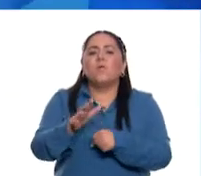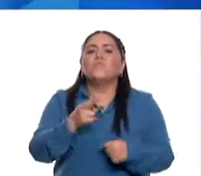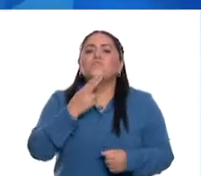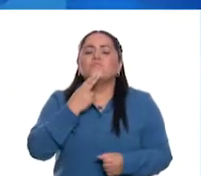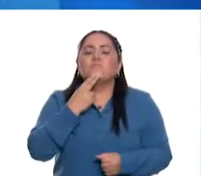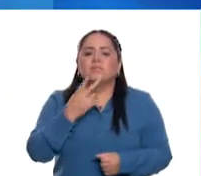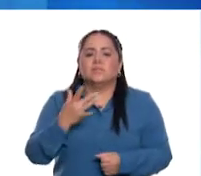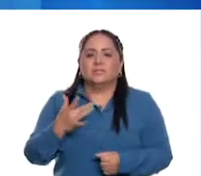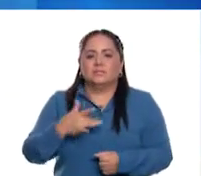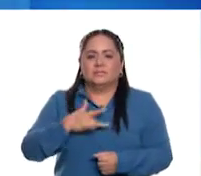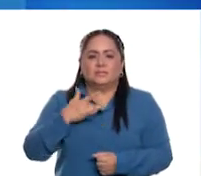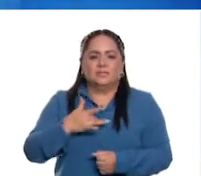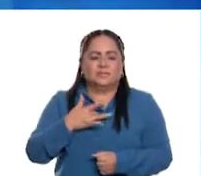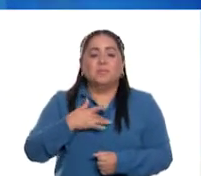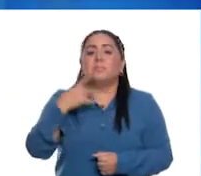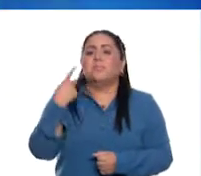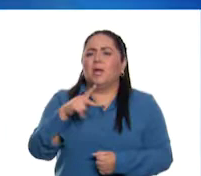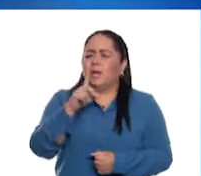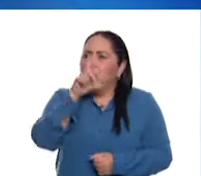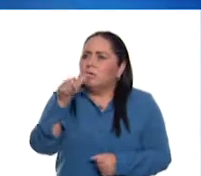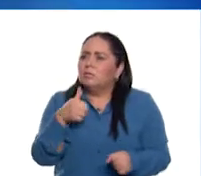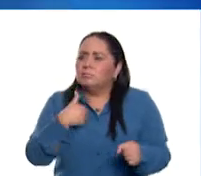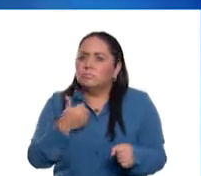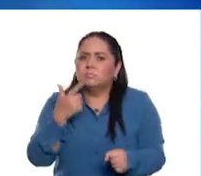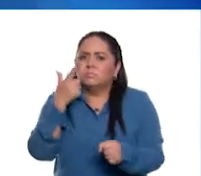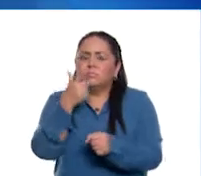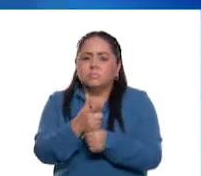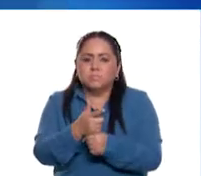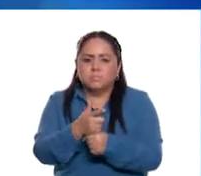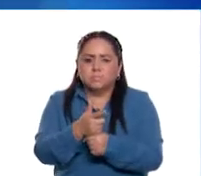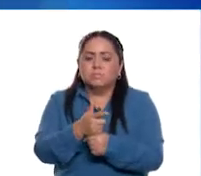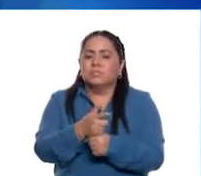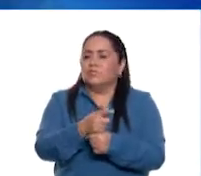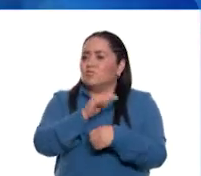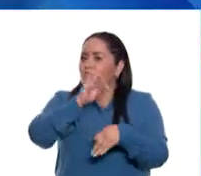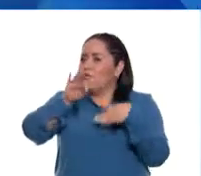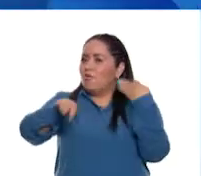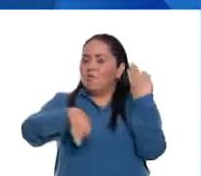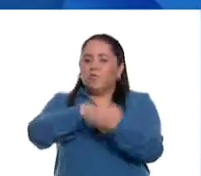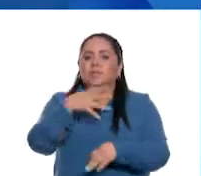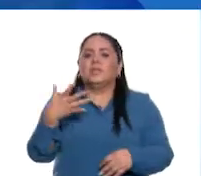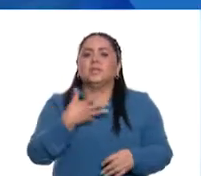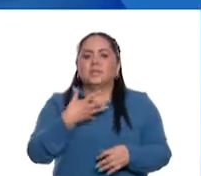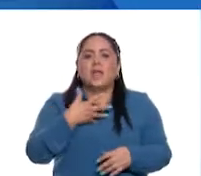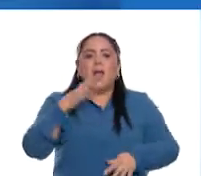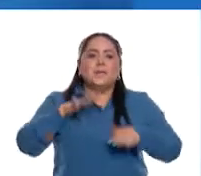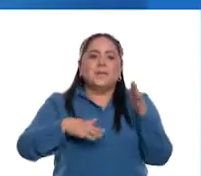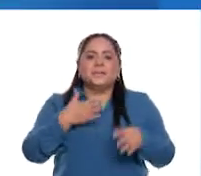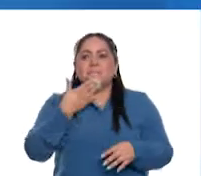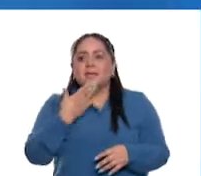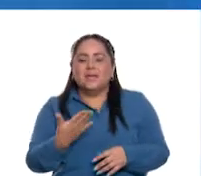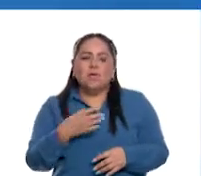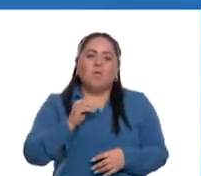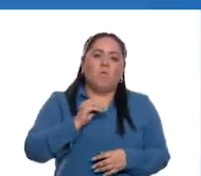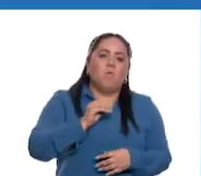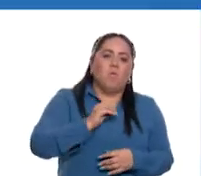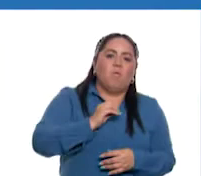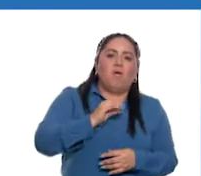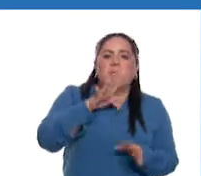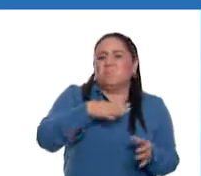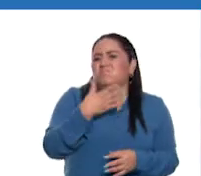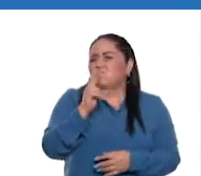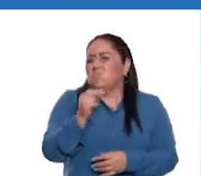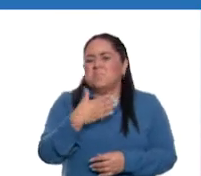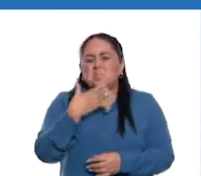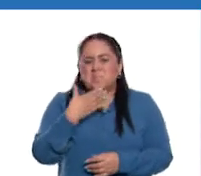el centigrama, pero me di cuenta que todos tenemos momentos buenos y no tan